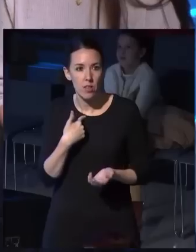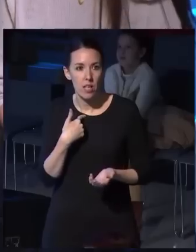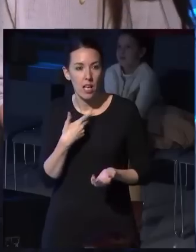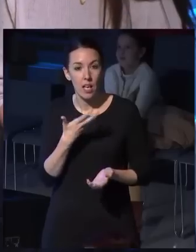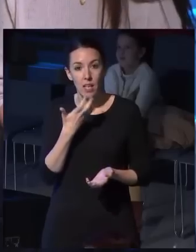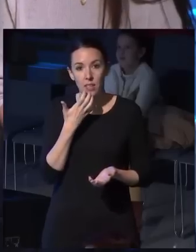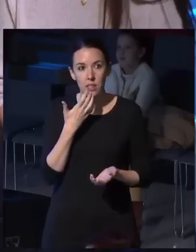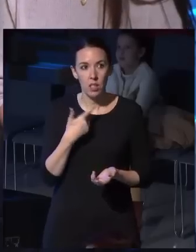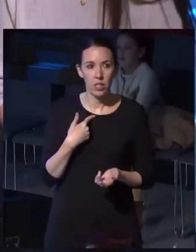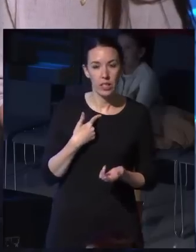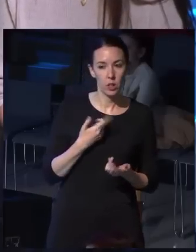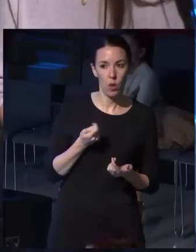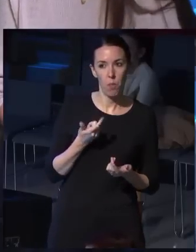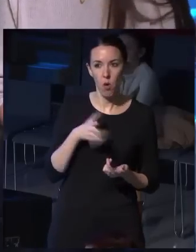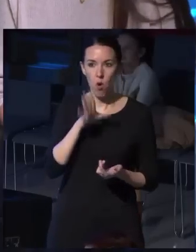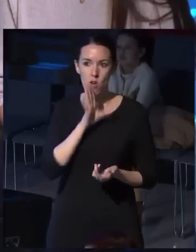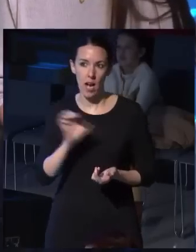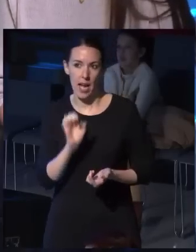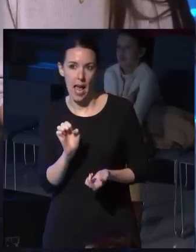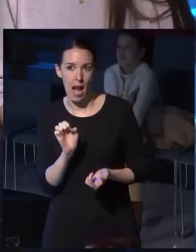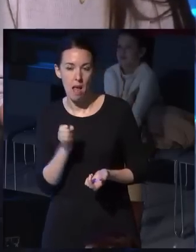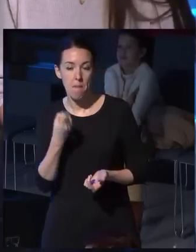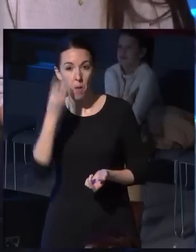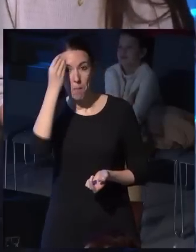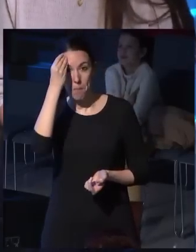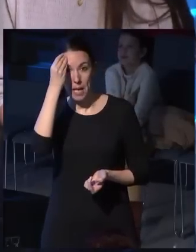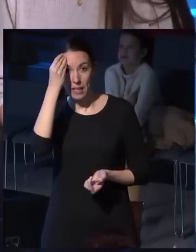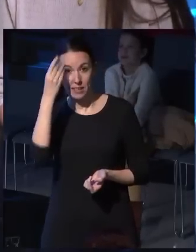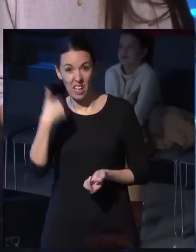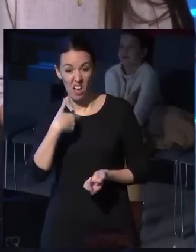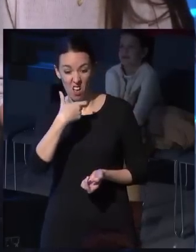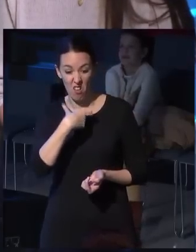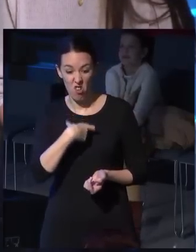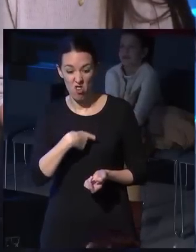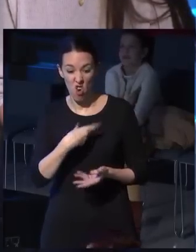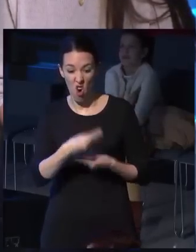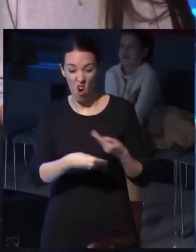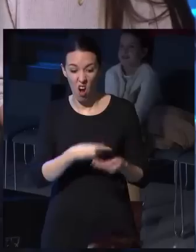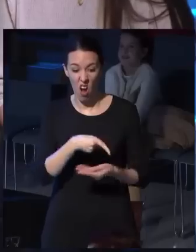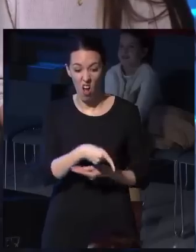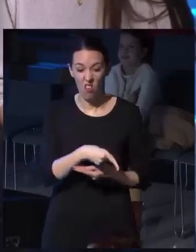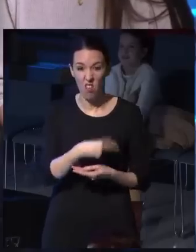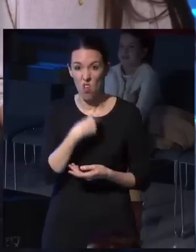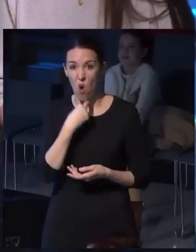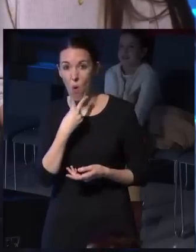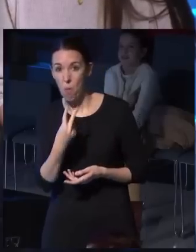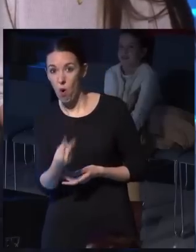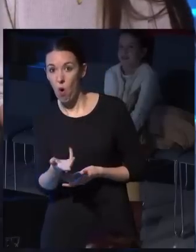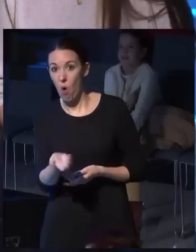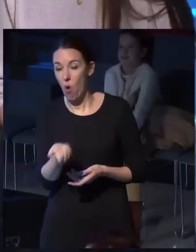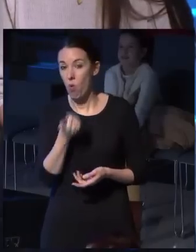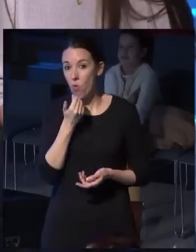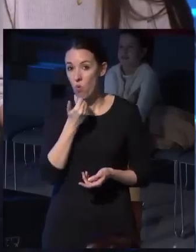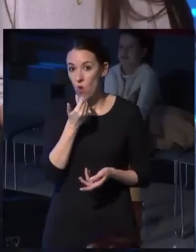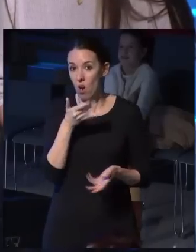te separas un poco y dices, joder, no, está genial, pero cuando uno piensa que es una misma haciendo eso o con la voz o lo que sea, pues bueno,